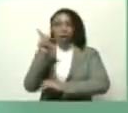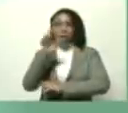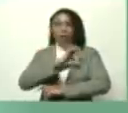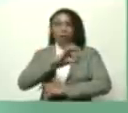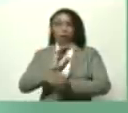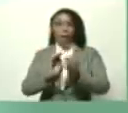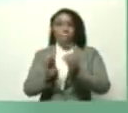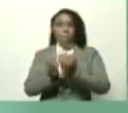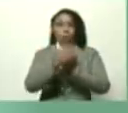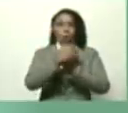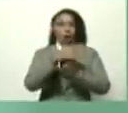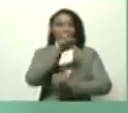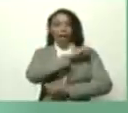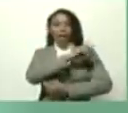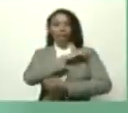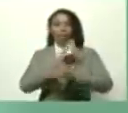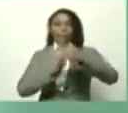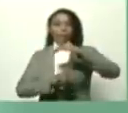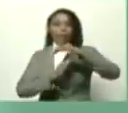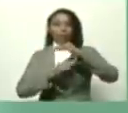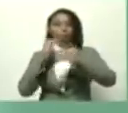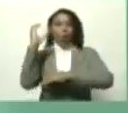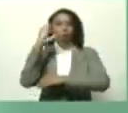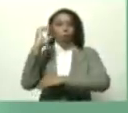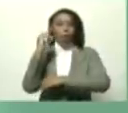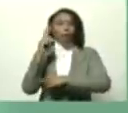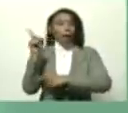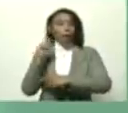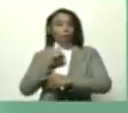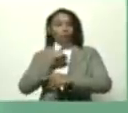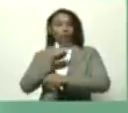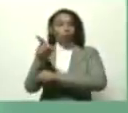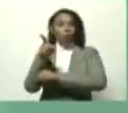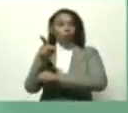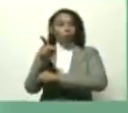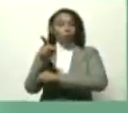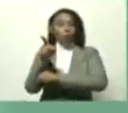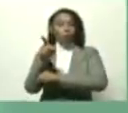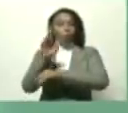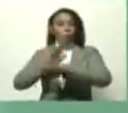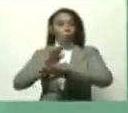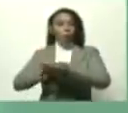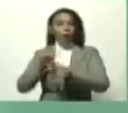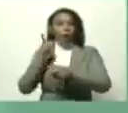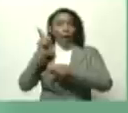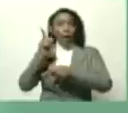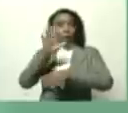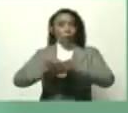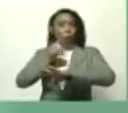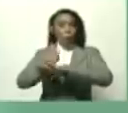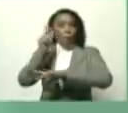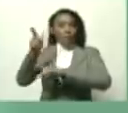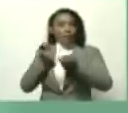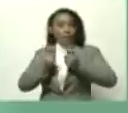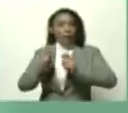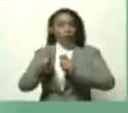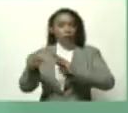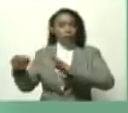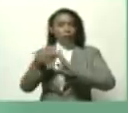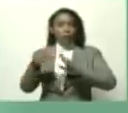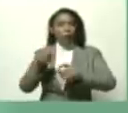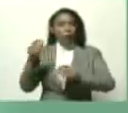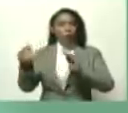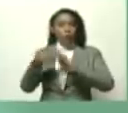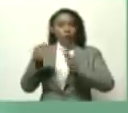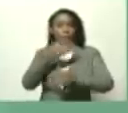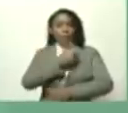escondieron, al que era jefe de migración colombiana y que fue señalado por los autores materiales del intento de magnicidio contra el